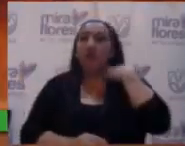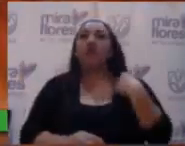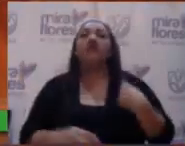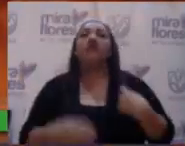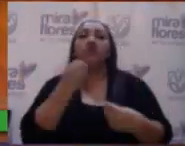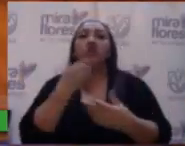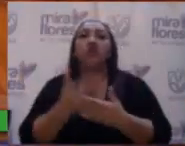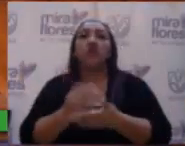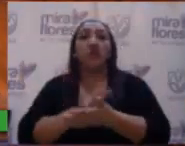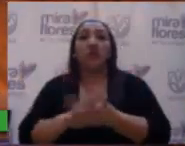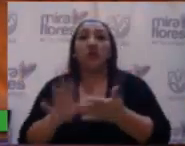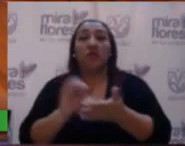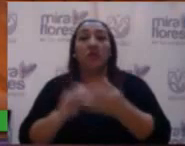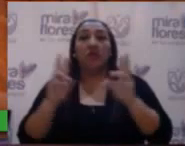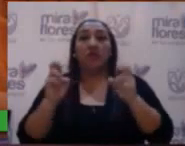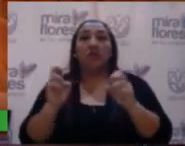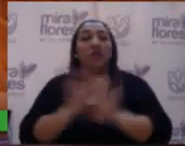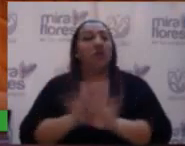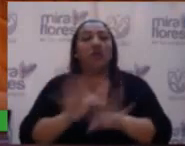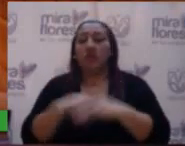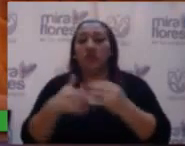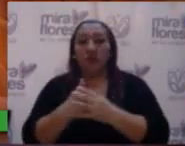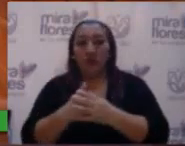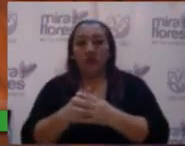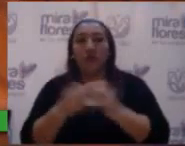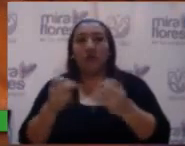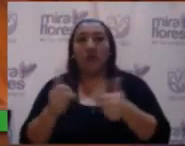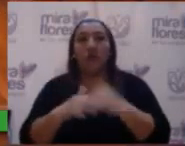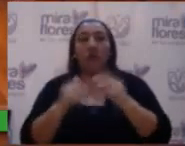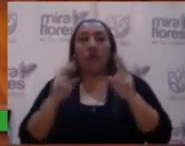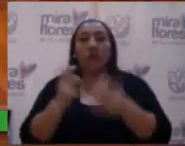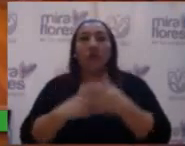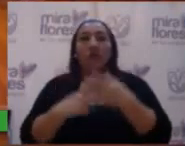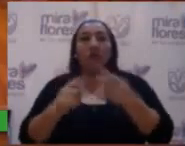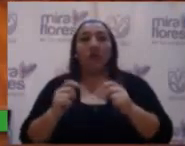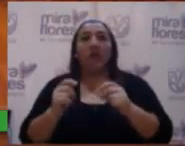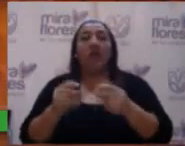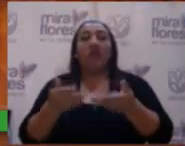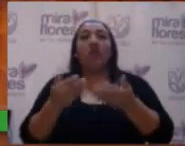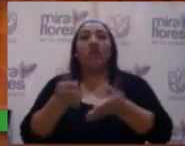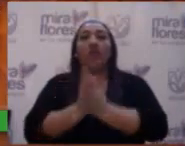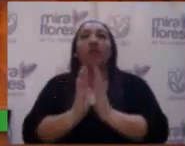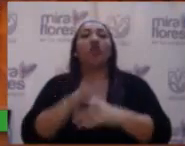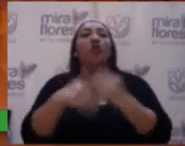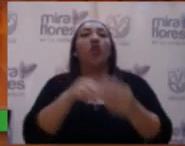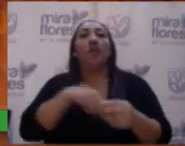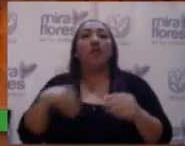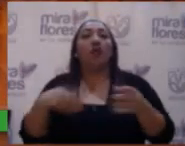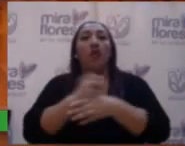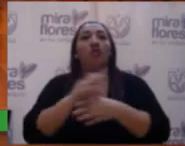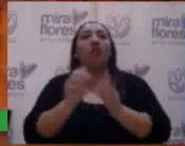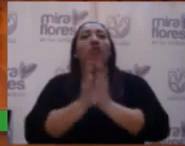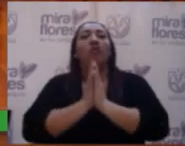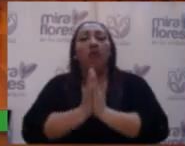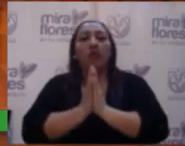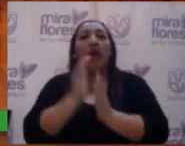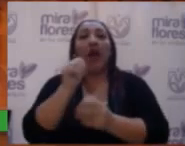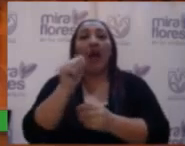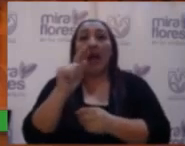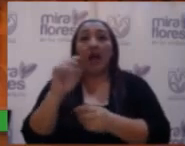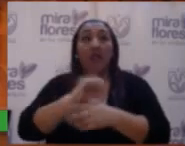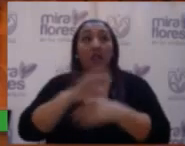no tenemos más temas verdad no yendo más temas que tratar voy a pedirle a los miembros del Consejo la exoneración de la aprobación del